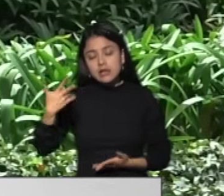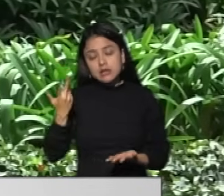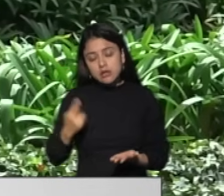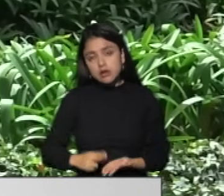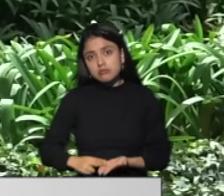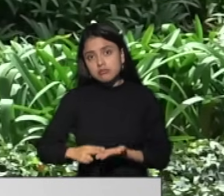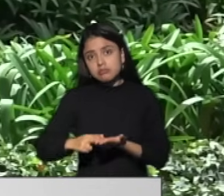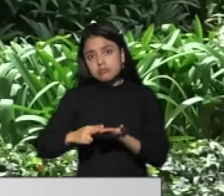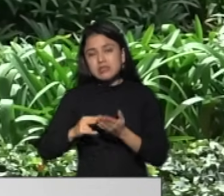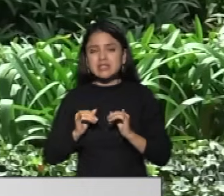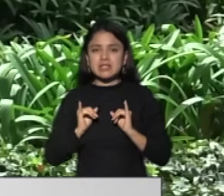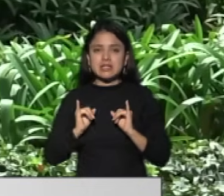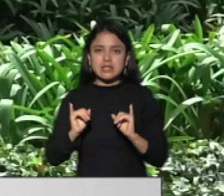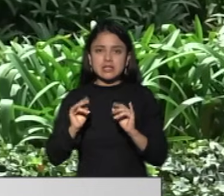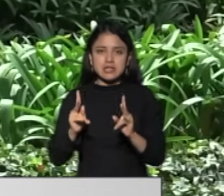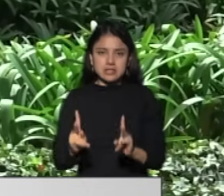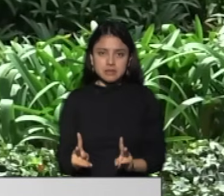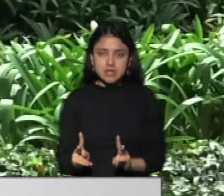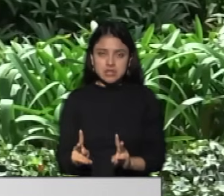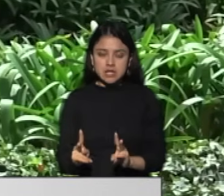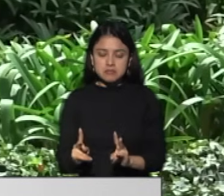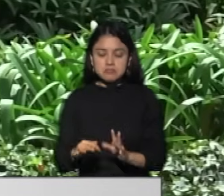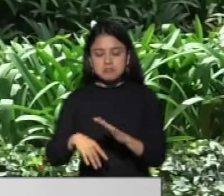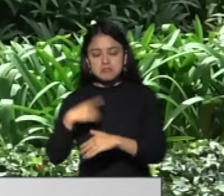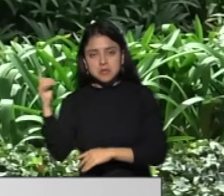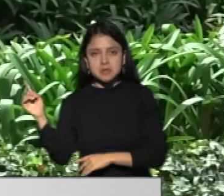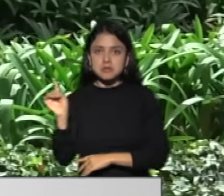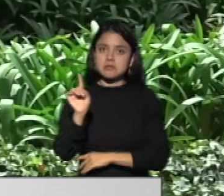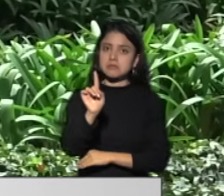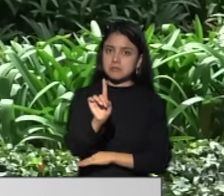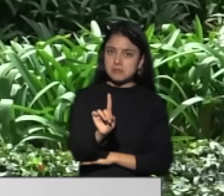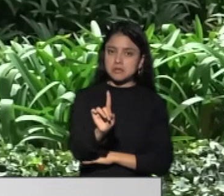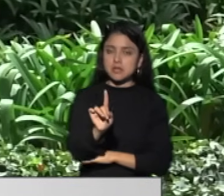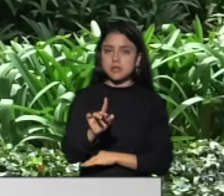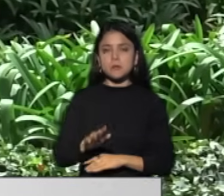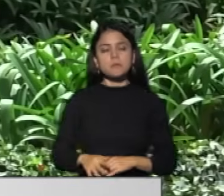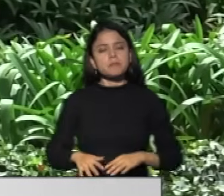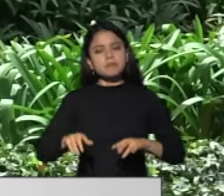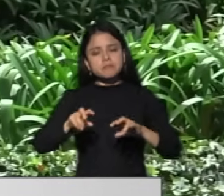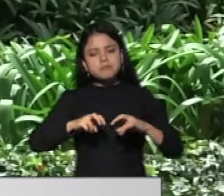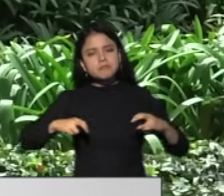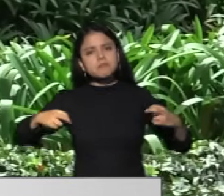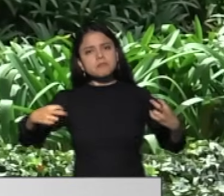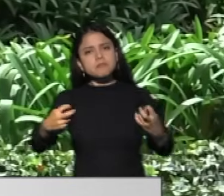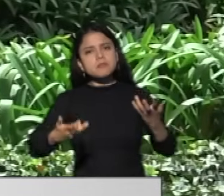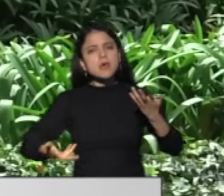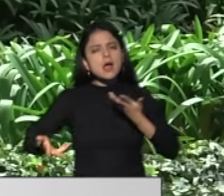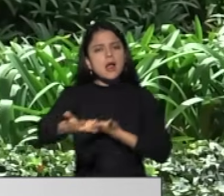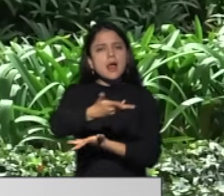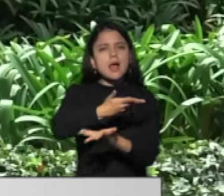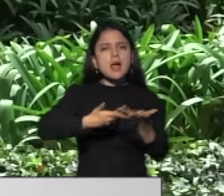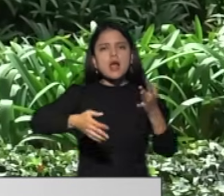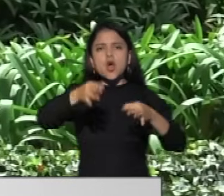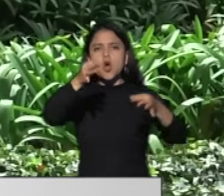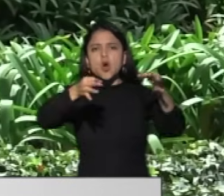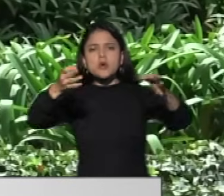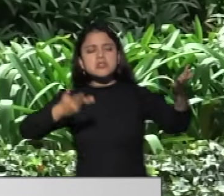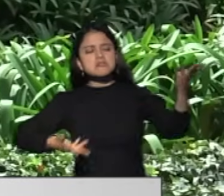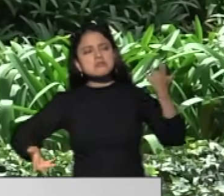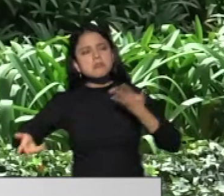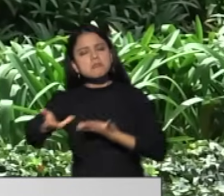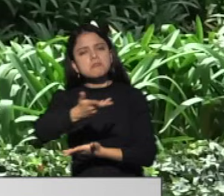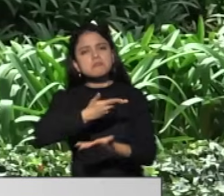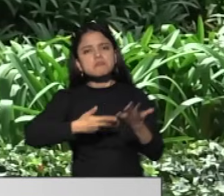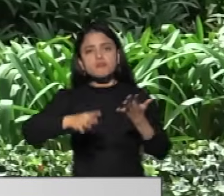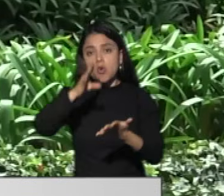posesión de unos magistrados del Consejo de Estado aquí en la Casa de Nariño y aprovechó este espacio para referirse al conflicto entre Israel y Palestina.